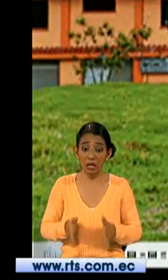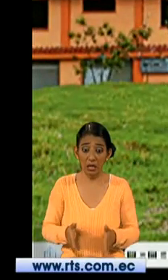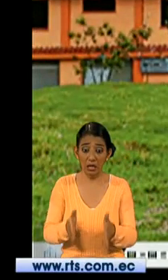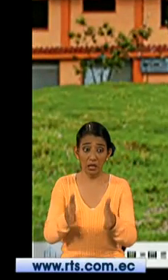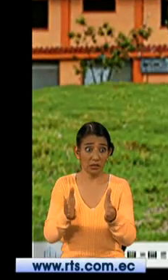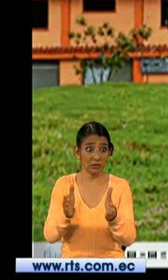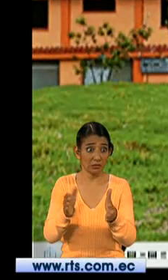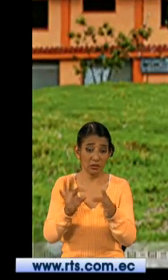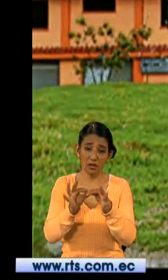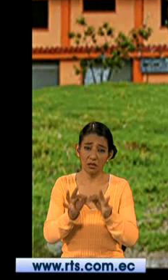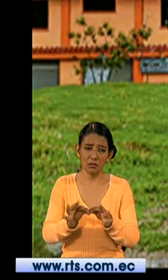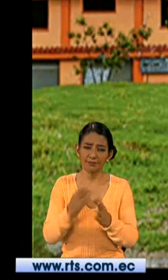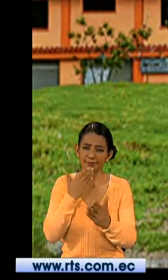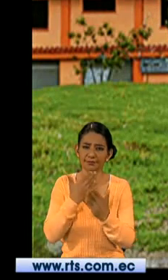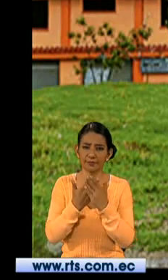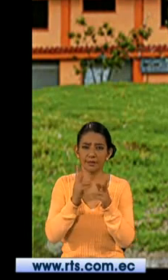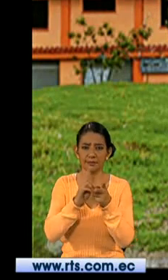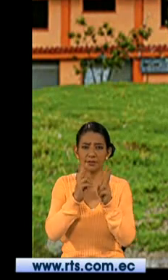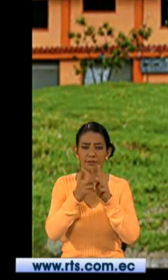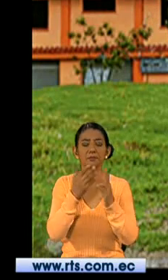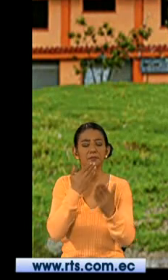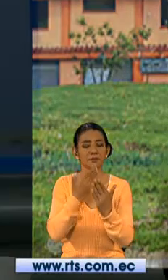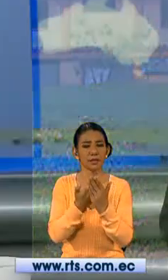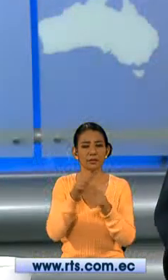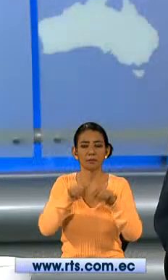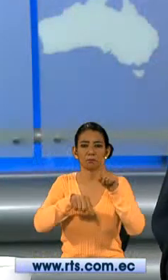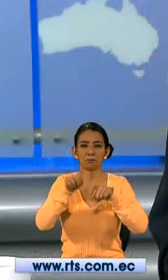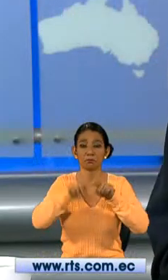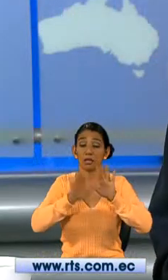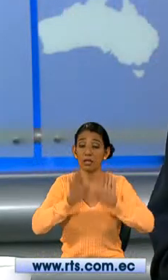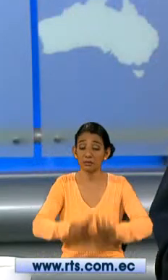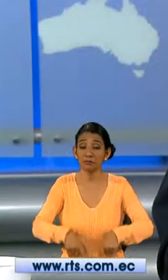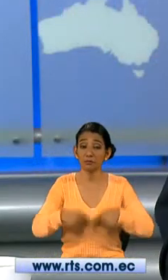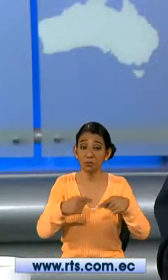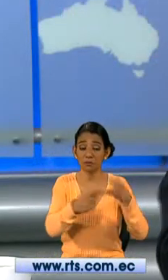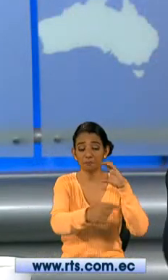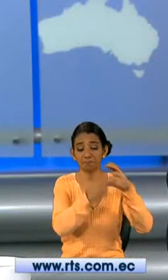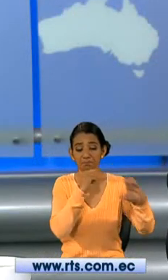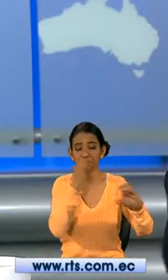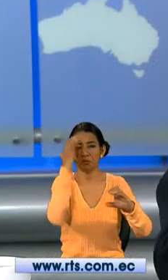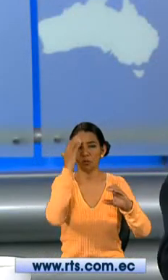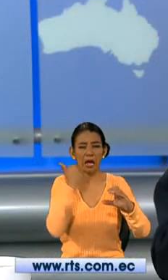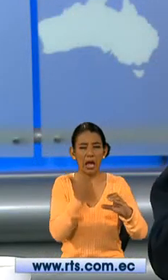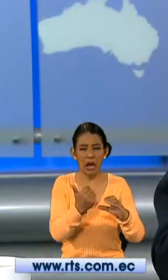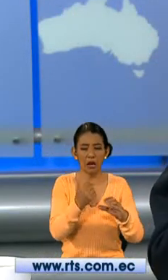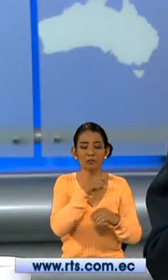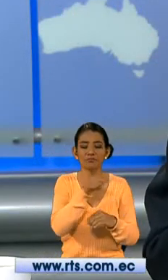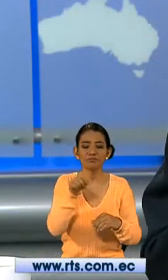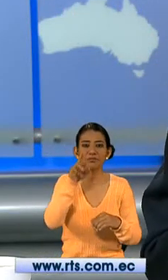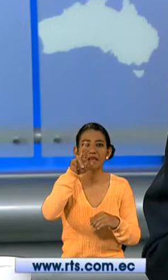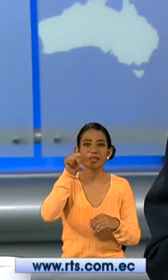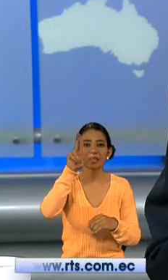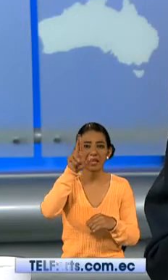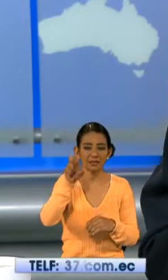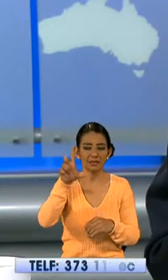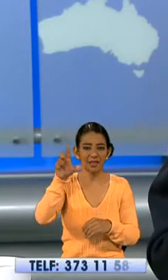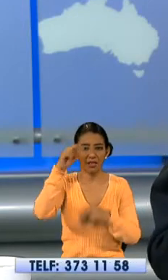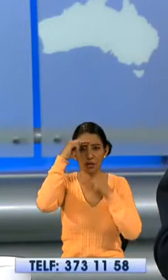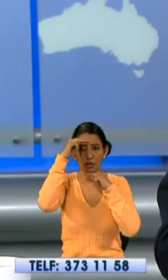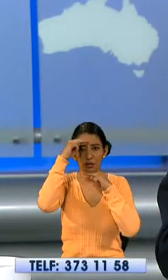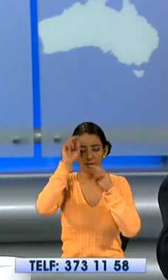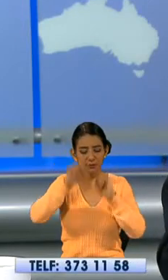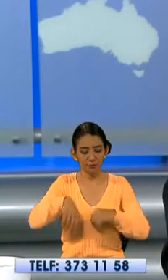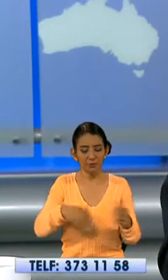acá. Gracias a nuestros vecinos, a nuestros amigos que día a día nos envían sus preocupaciones. RTS-La Noticia. Estamos